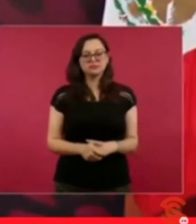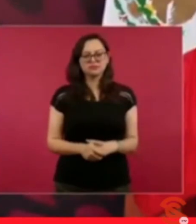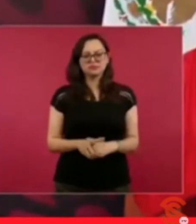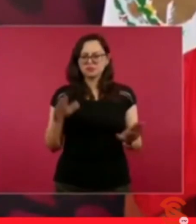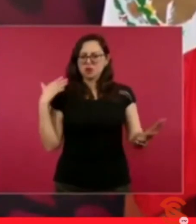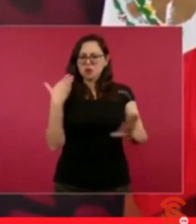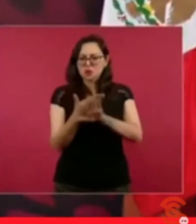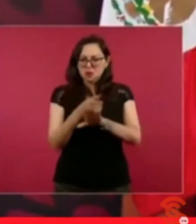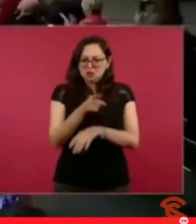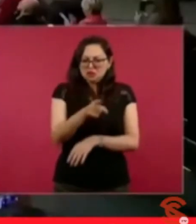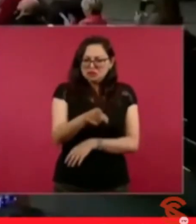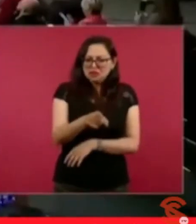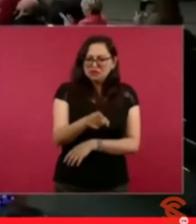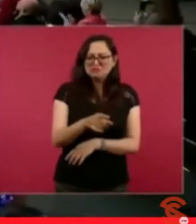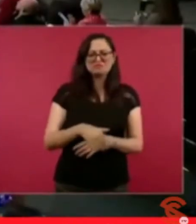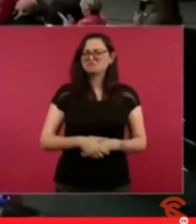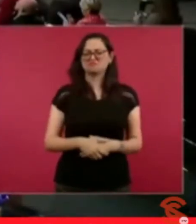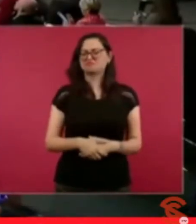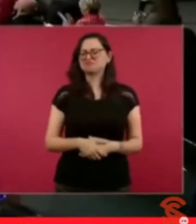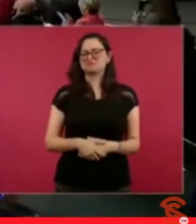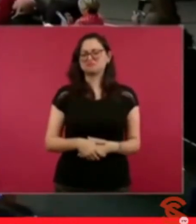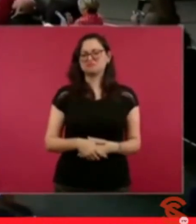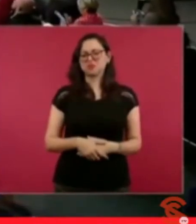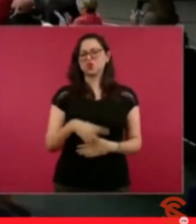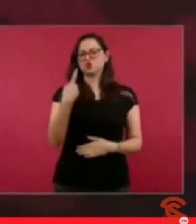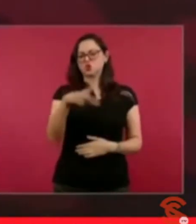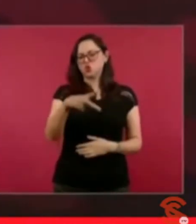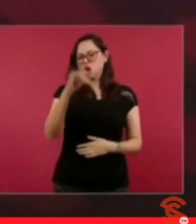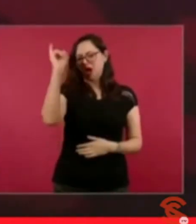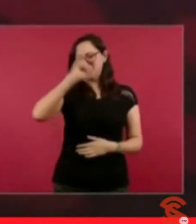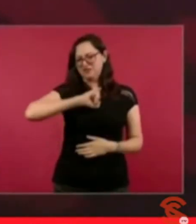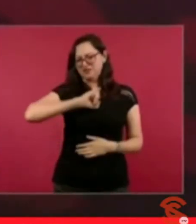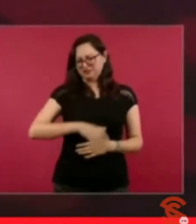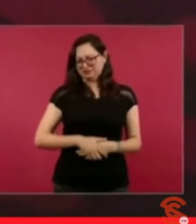sino los que dirigen, ¿no?,